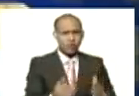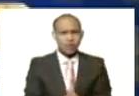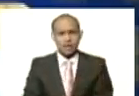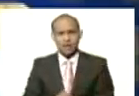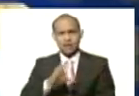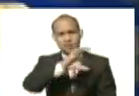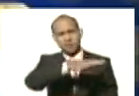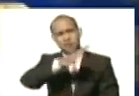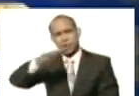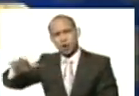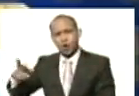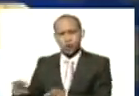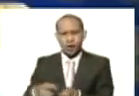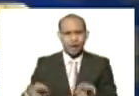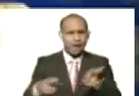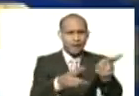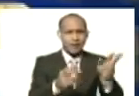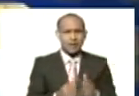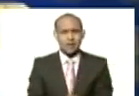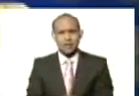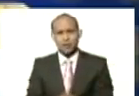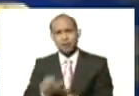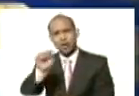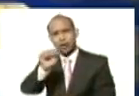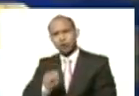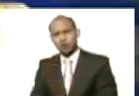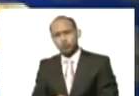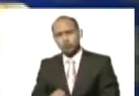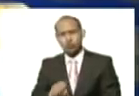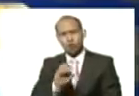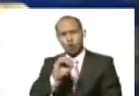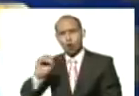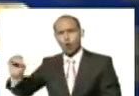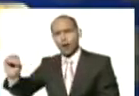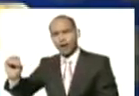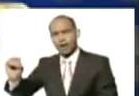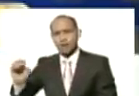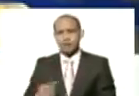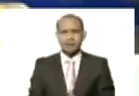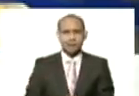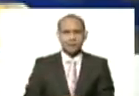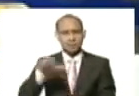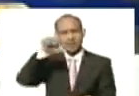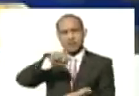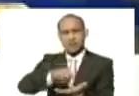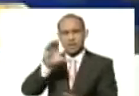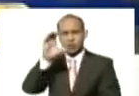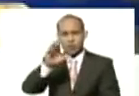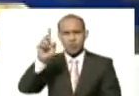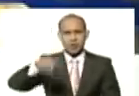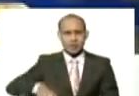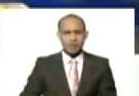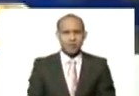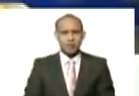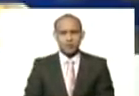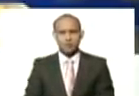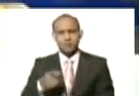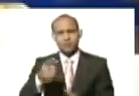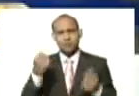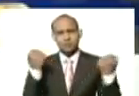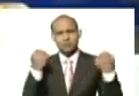costa, en los ríos, en el sur, en el oeste, en el oriente, en el centro del país. Es un